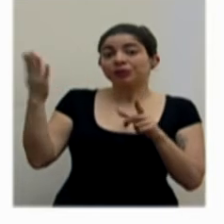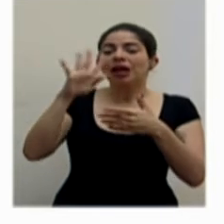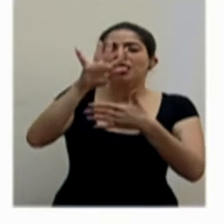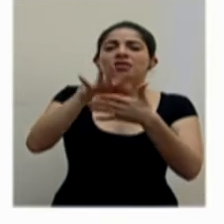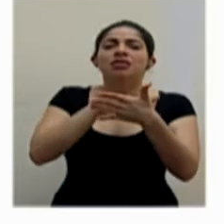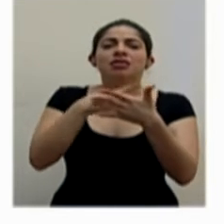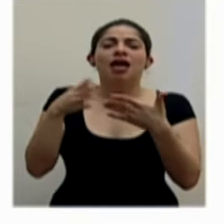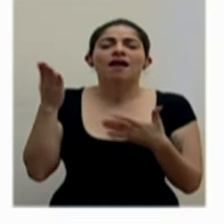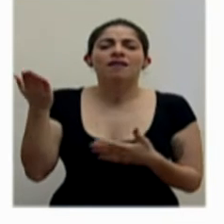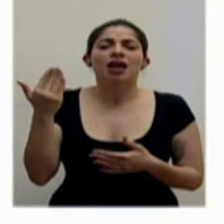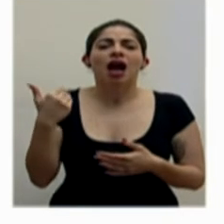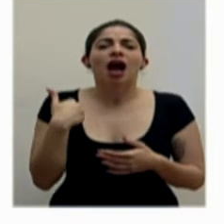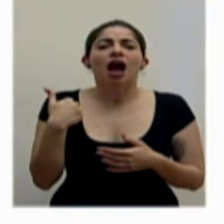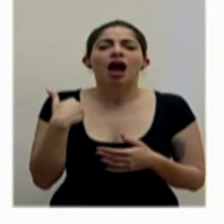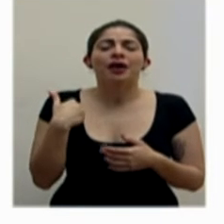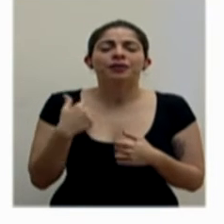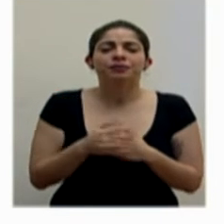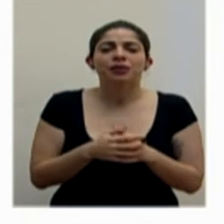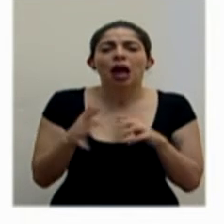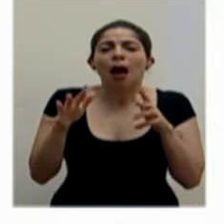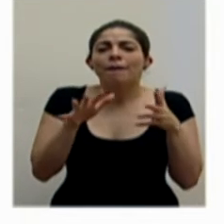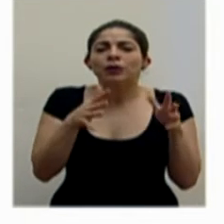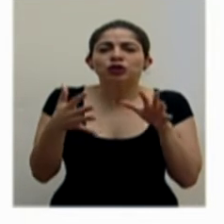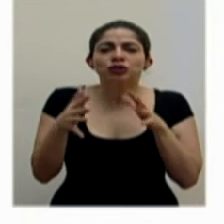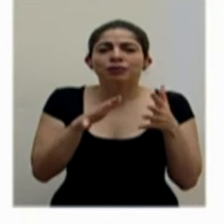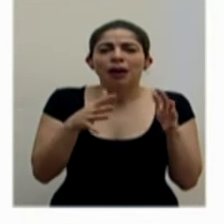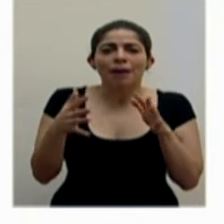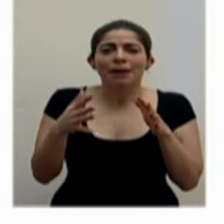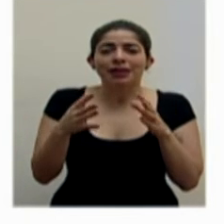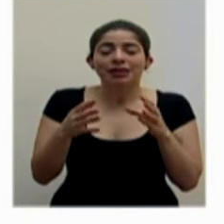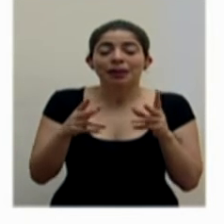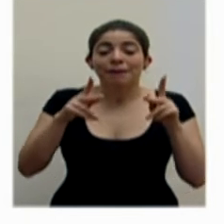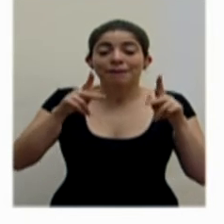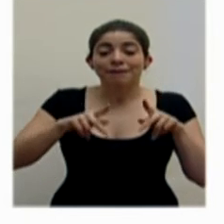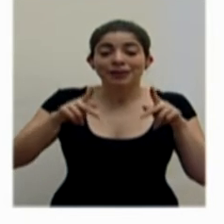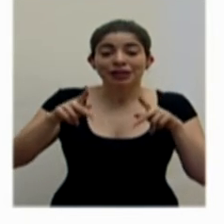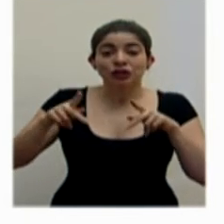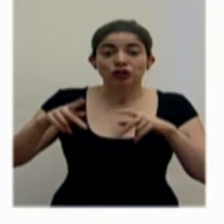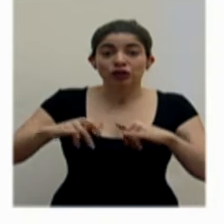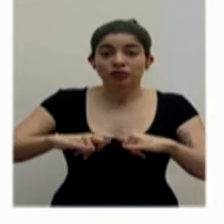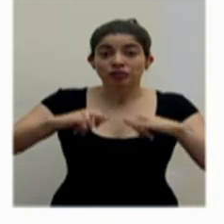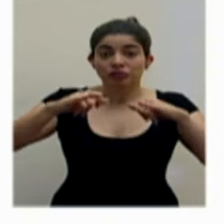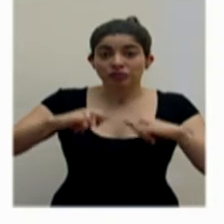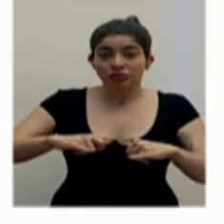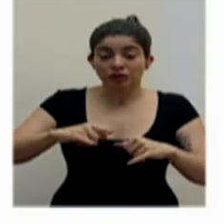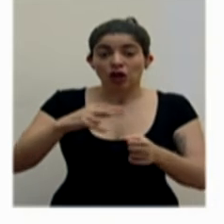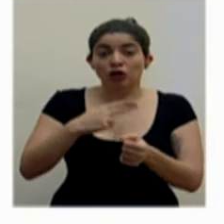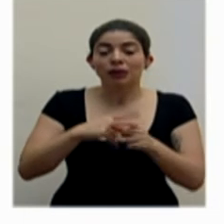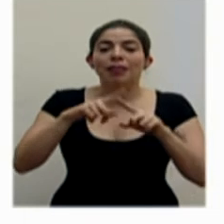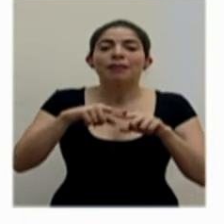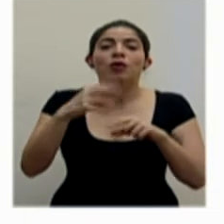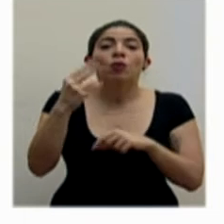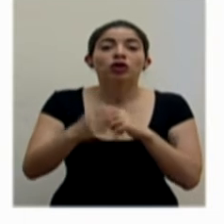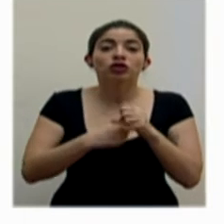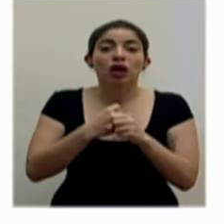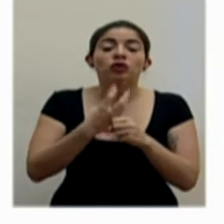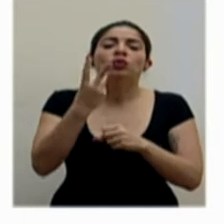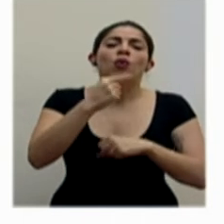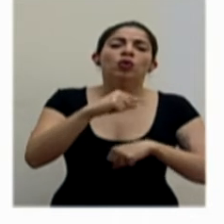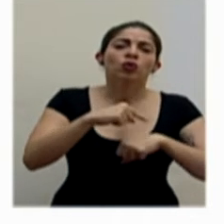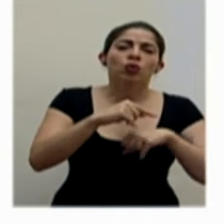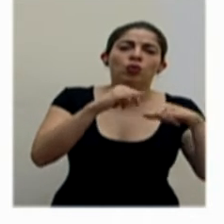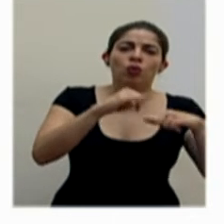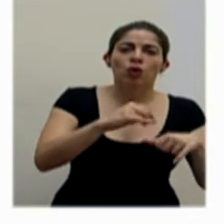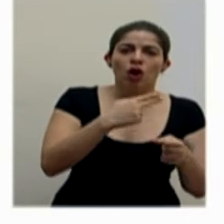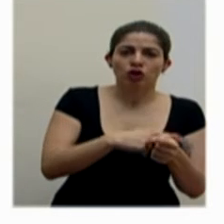tiene la estancia promedio en un hospital dependiendo del grupo de edad. Y lo que